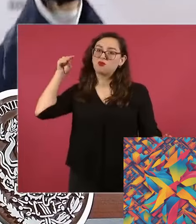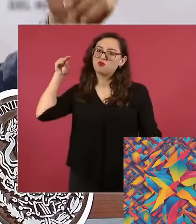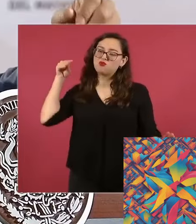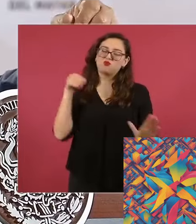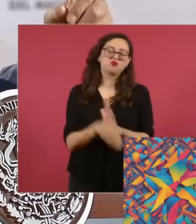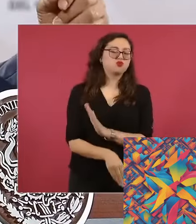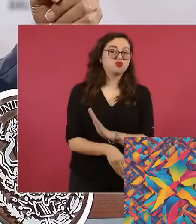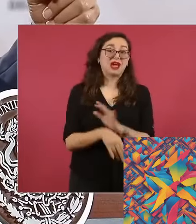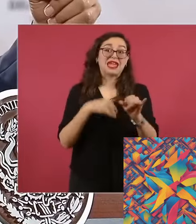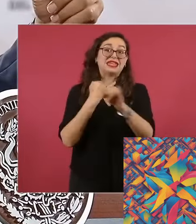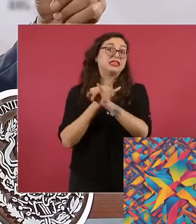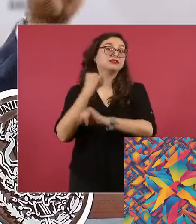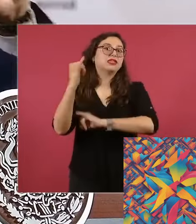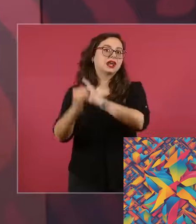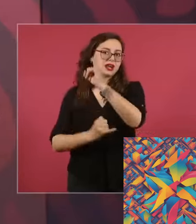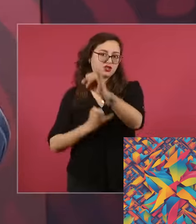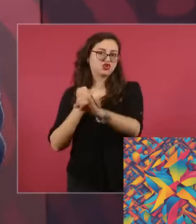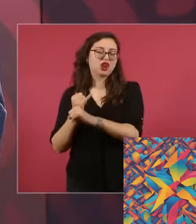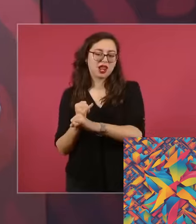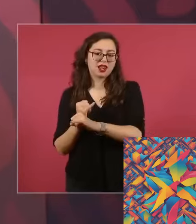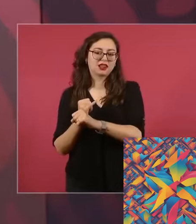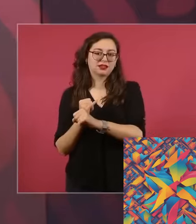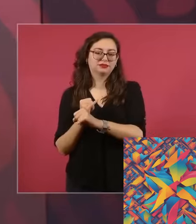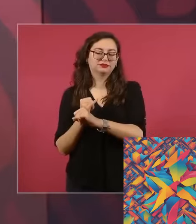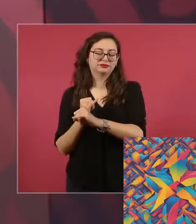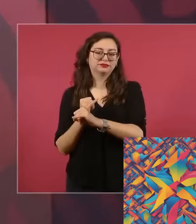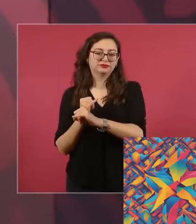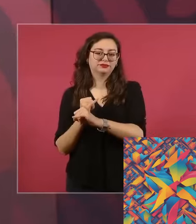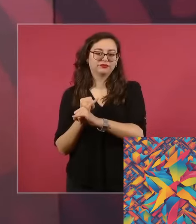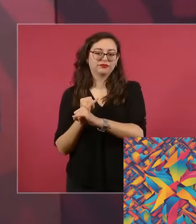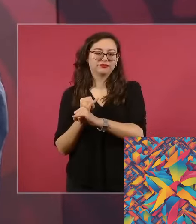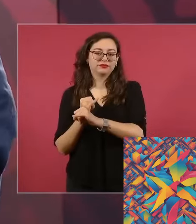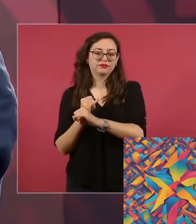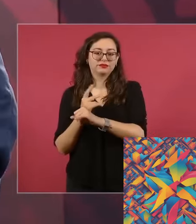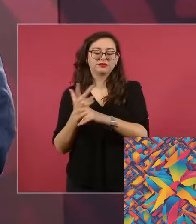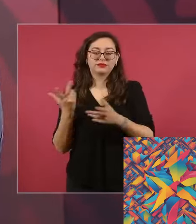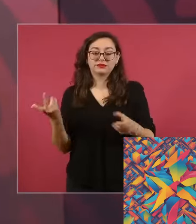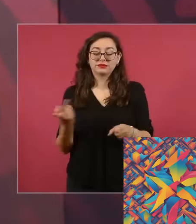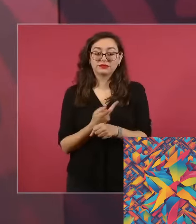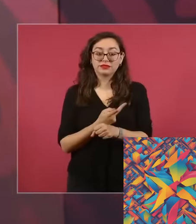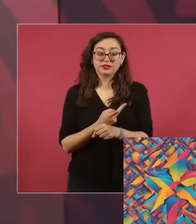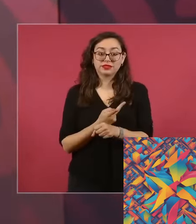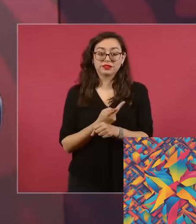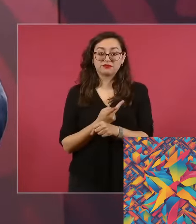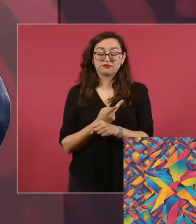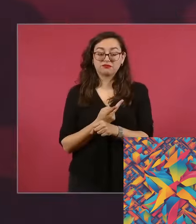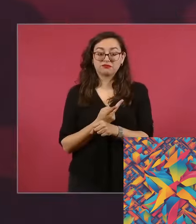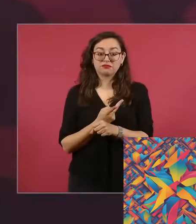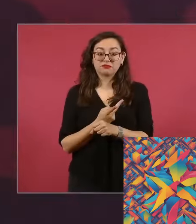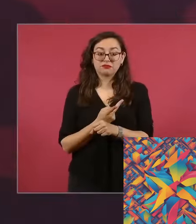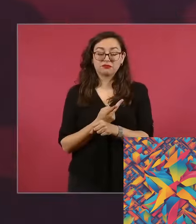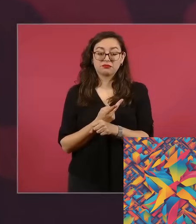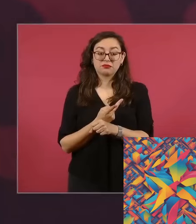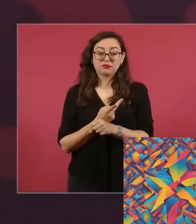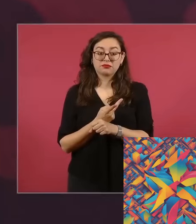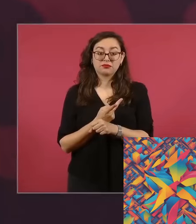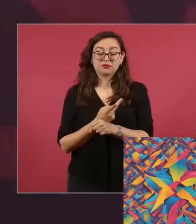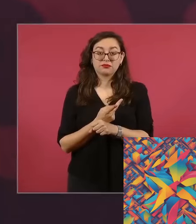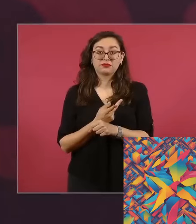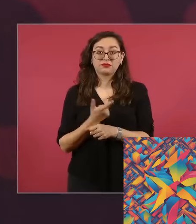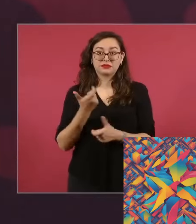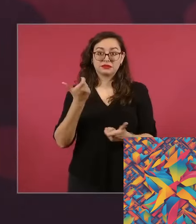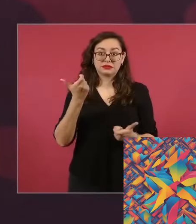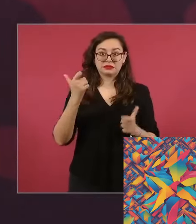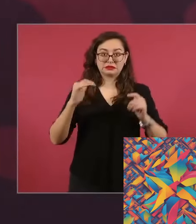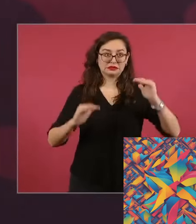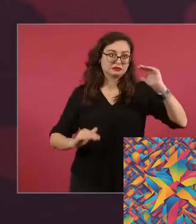ayudar y fortalecer el movimiento que ha sido fundamental para la transformación de México quiere ayudar a consolidar morena quiere apostar